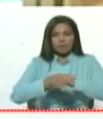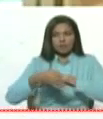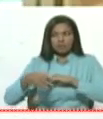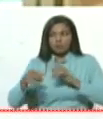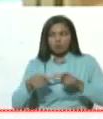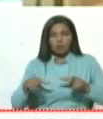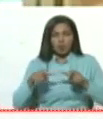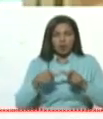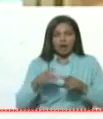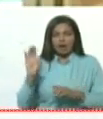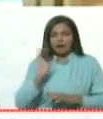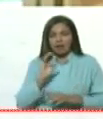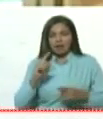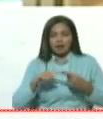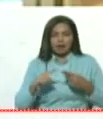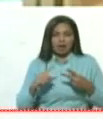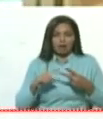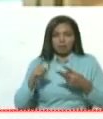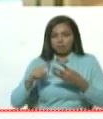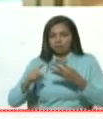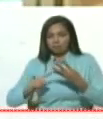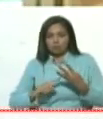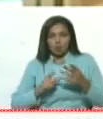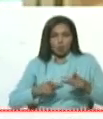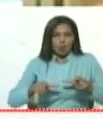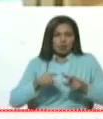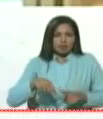capitales. Caracas, Baruta, El Hatillo.